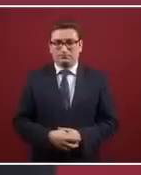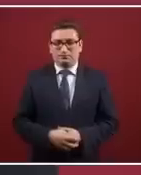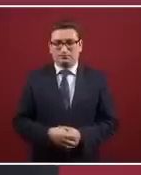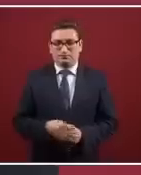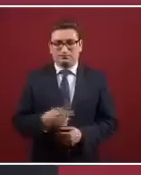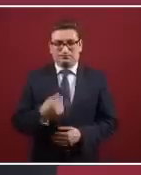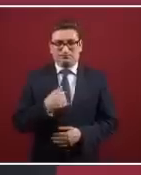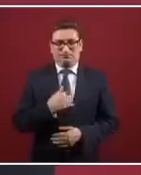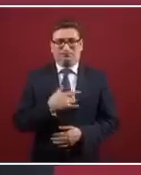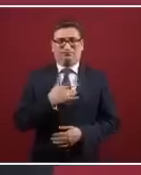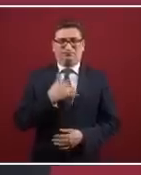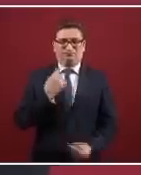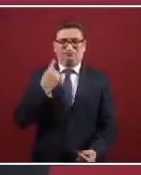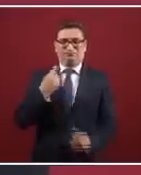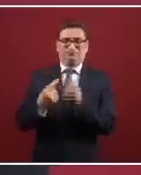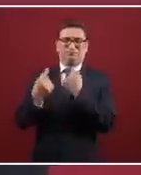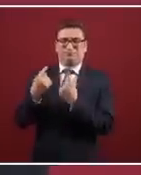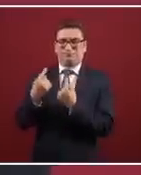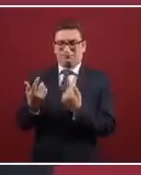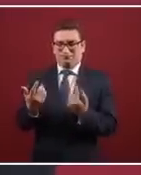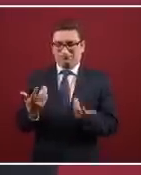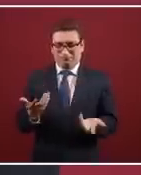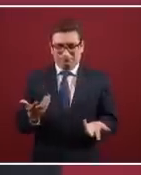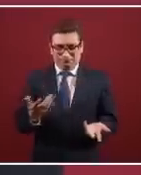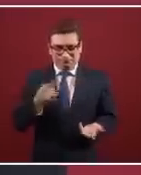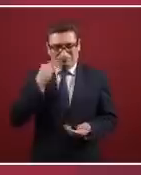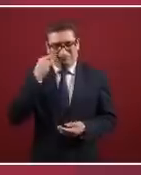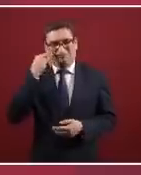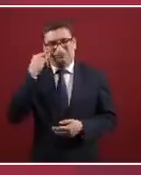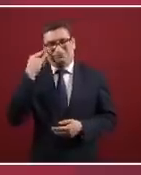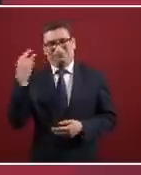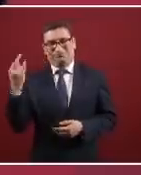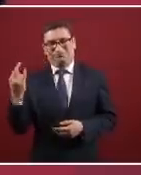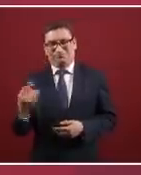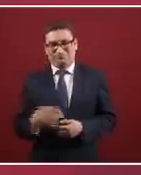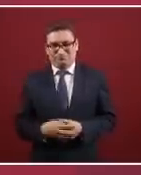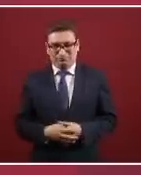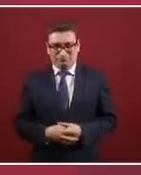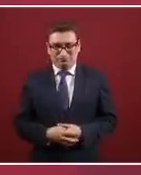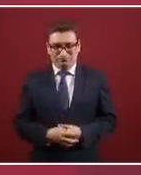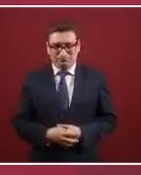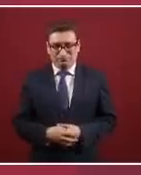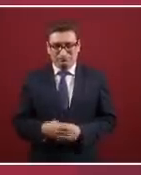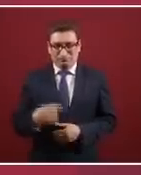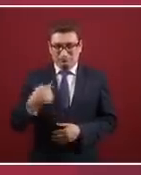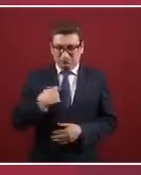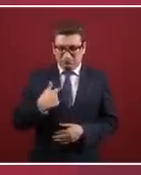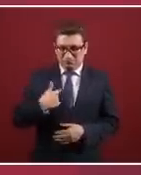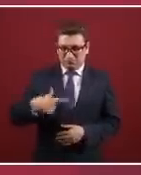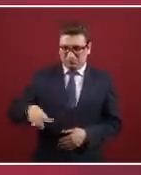ofende. Si me dicen, usted va a manejar una partida secreta.